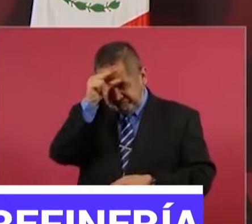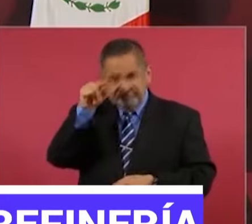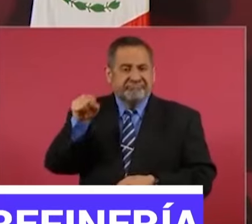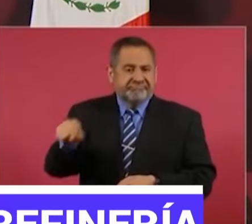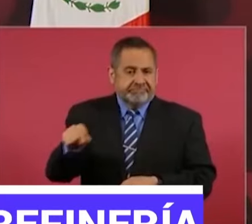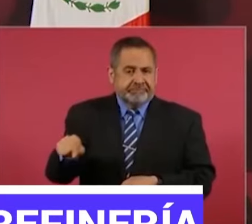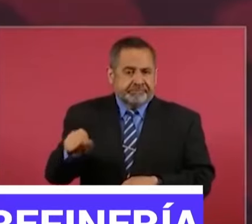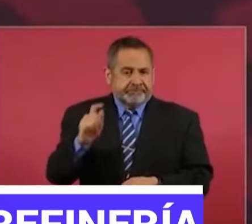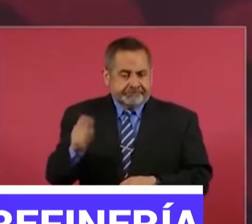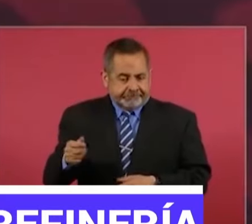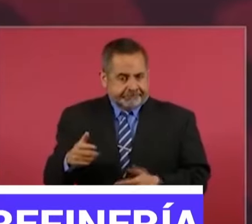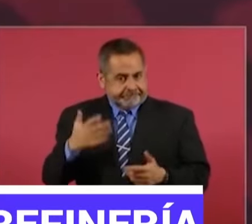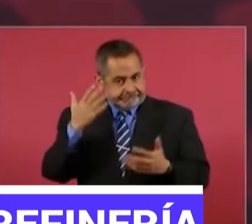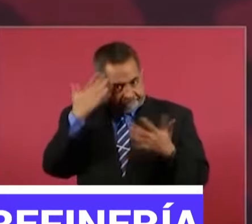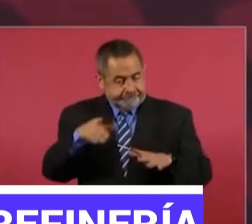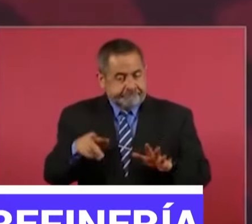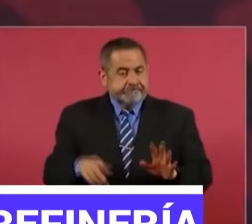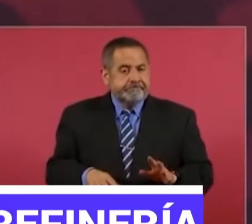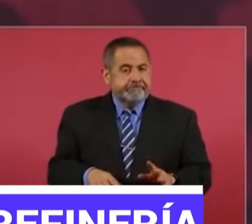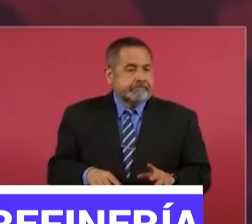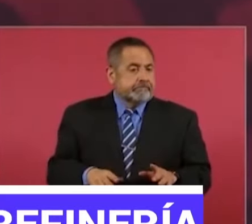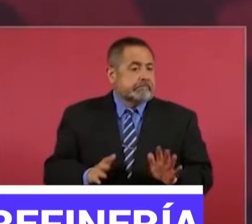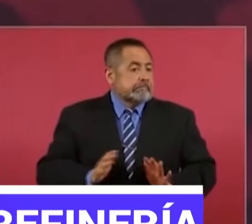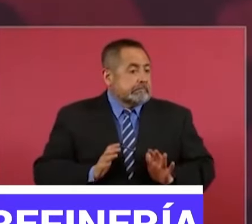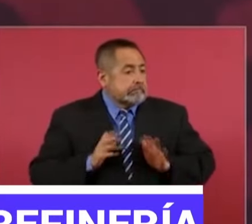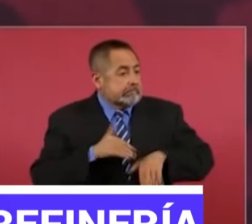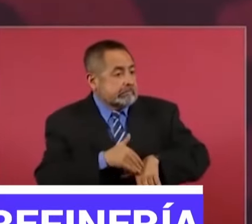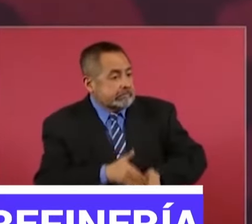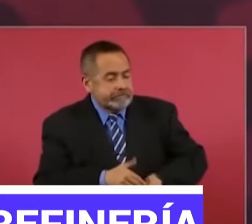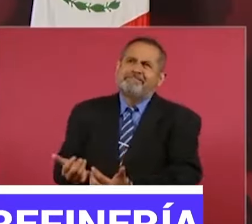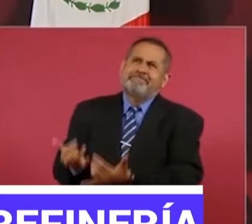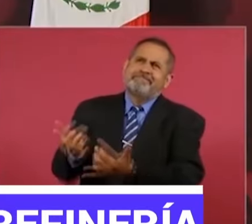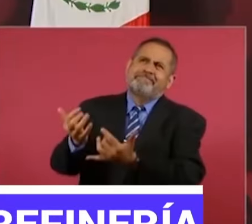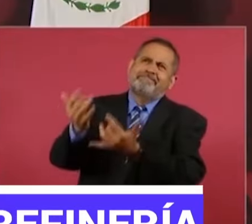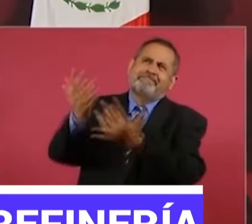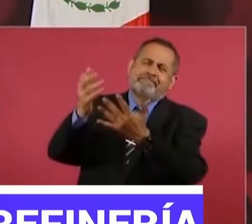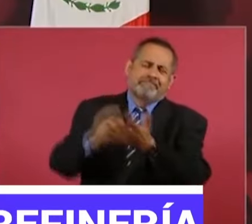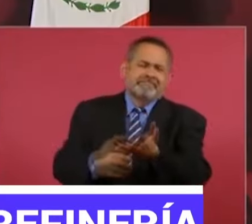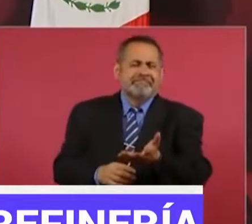sobre la misma y sus emisiones que están por debajo de la norma.